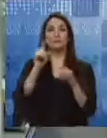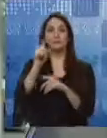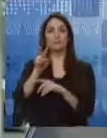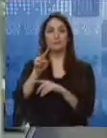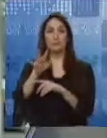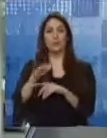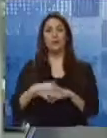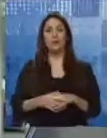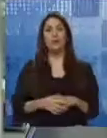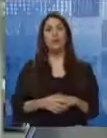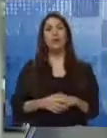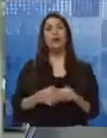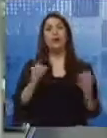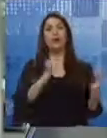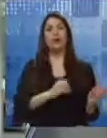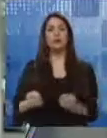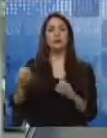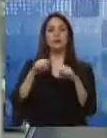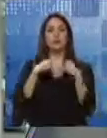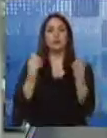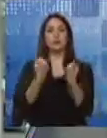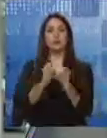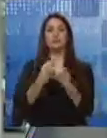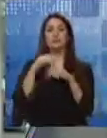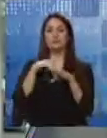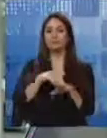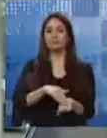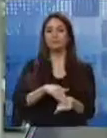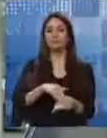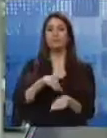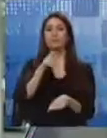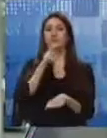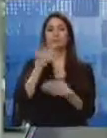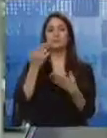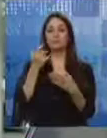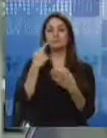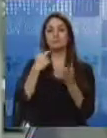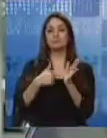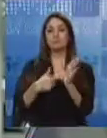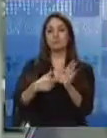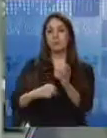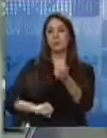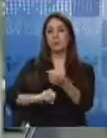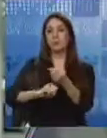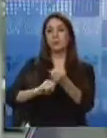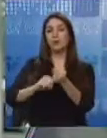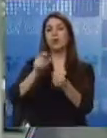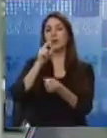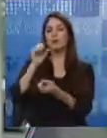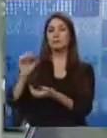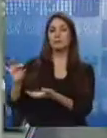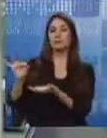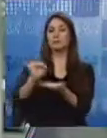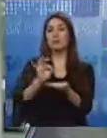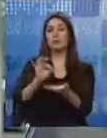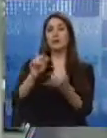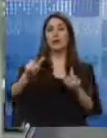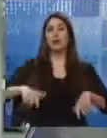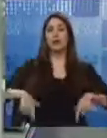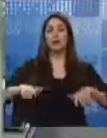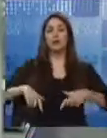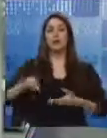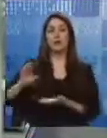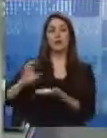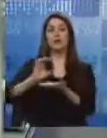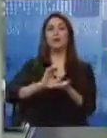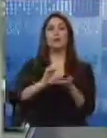única coalición nacional de organizaciones sociales que respaldan al oficialismo mostró su apoyo a una posible candidatura presidencial de Lenín Moreno. Mientras